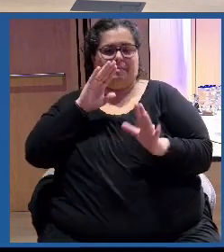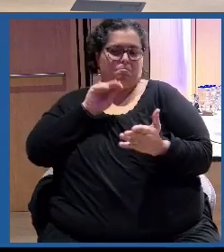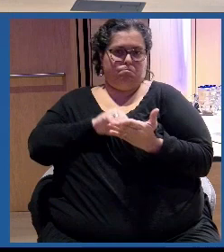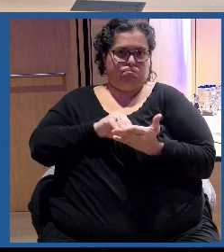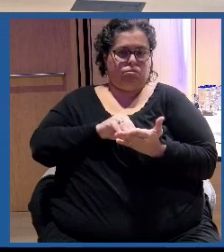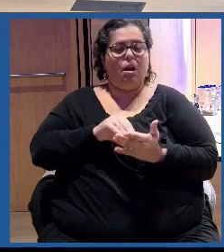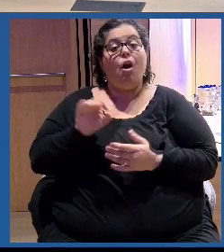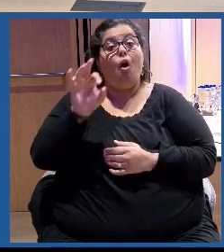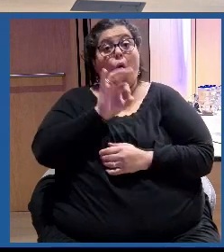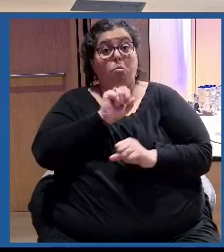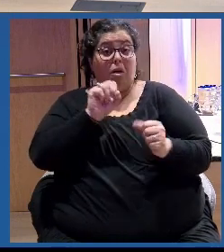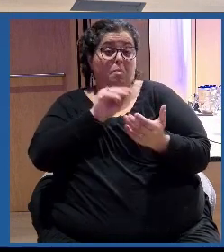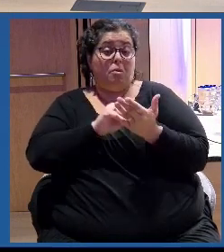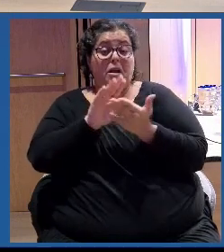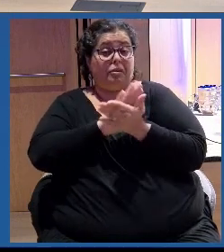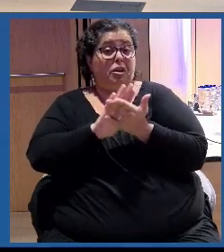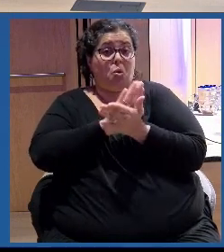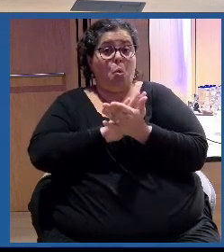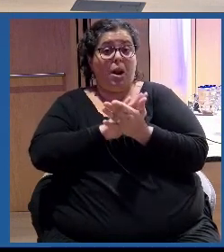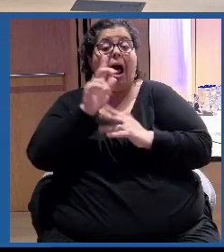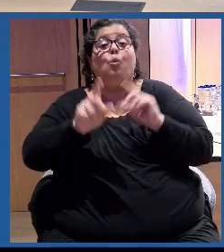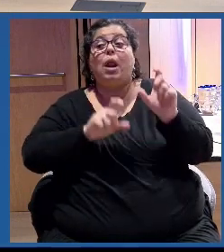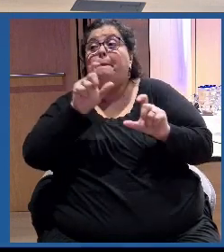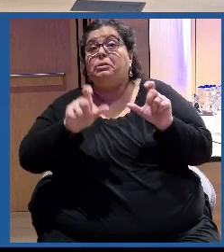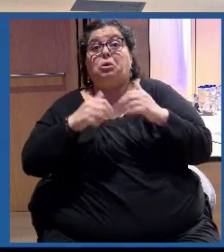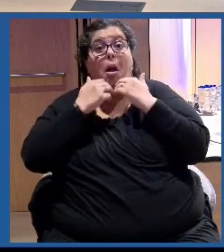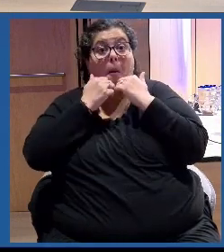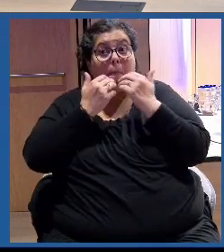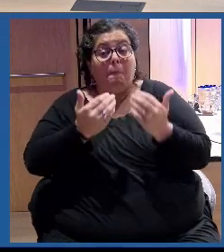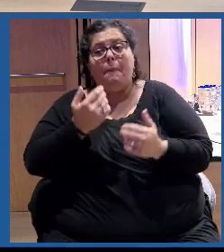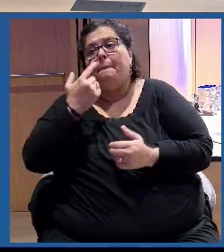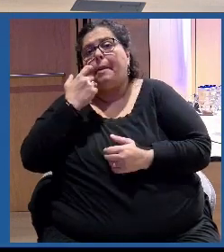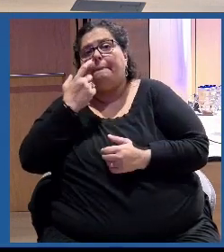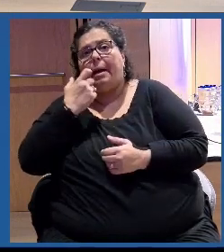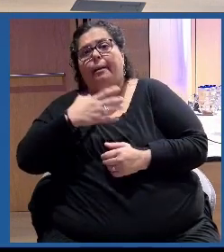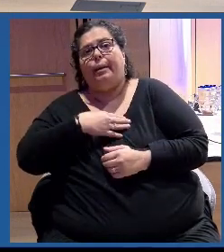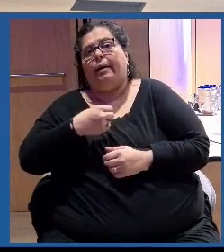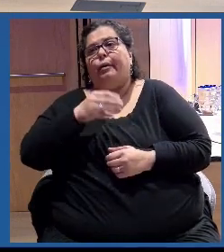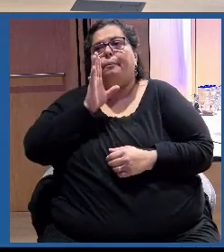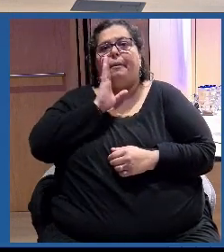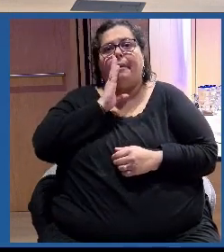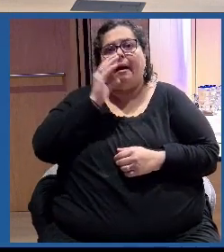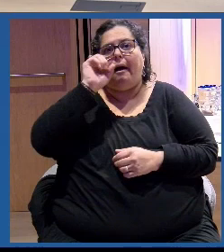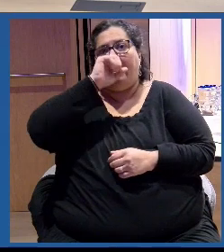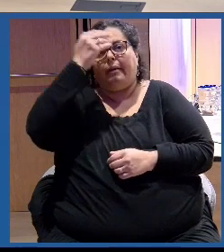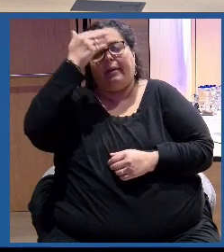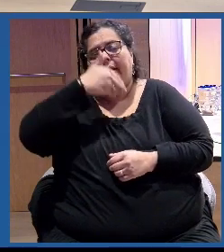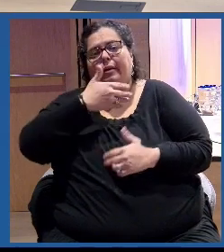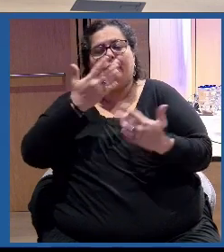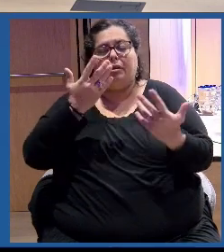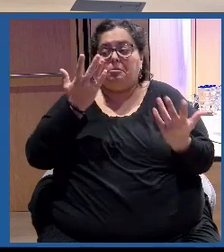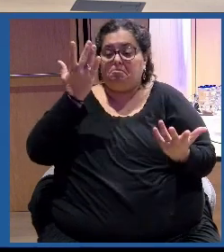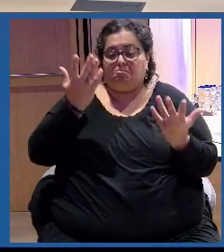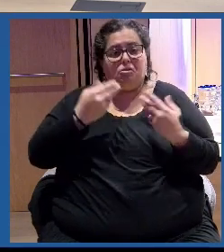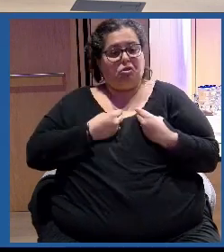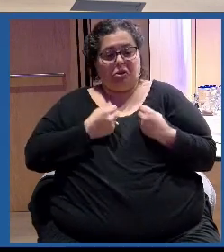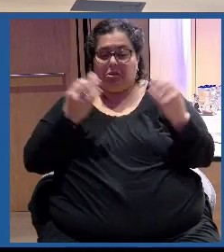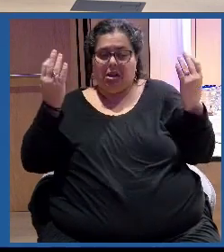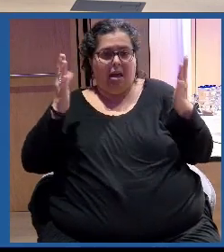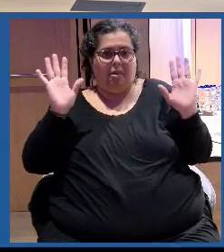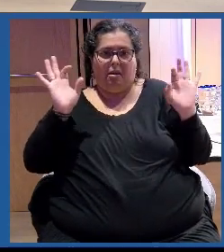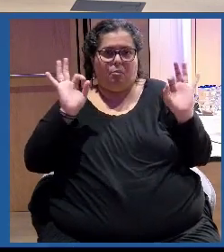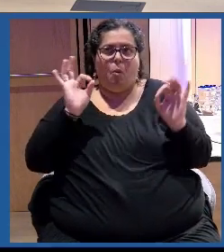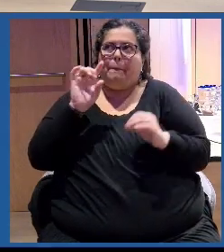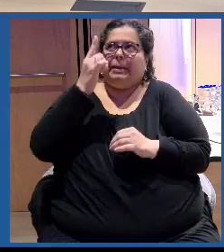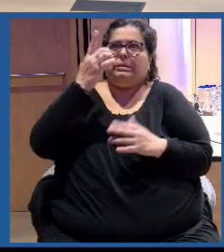puede decir ninguna, porque hay gente que tiene una madre afro, un padre blanco, por ejemplo, y puede ser que no sea ninguna la principal. Esa